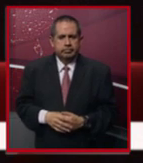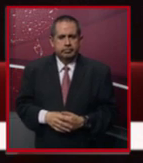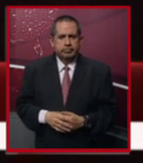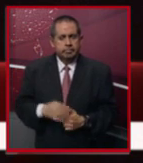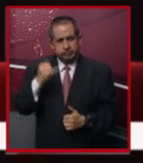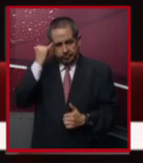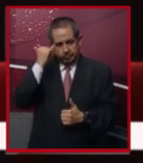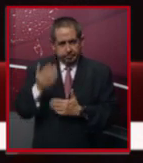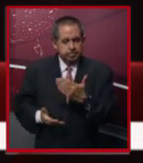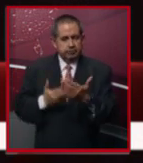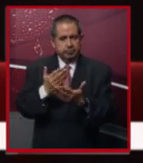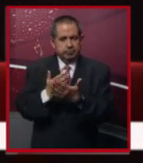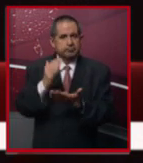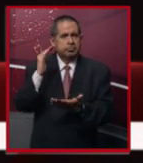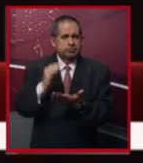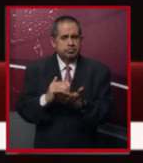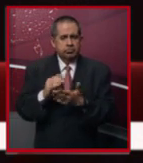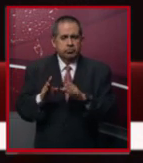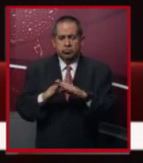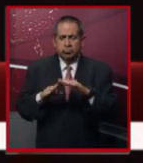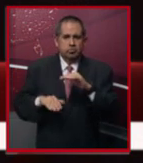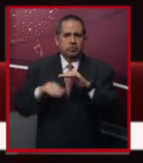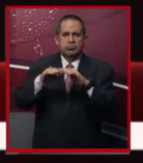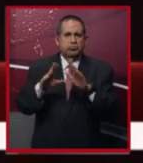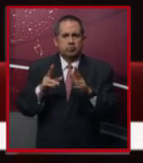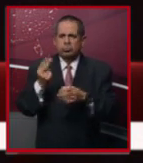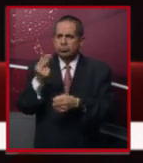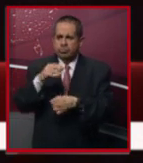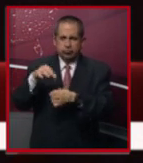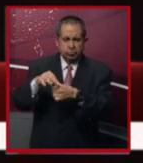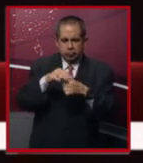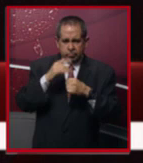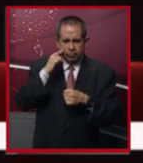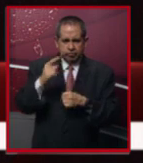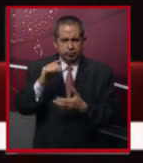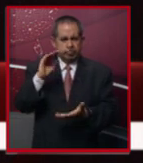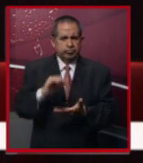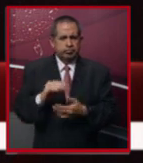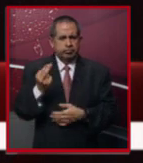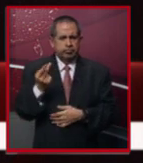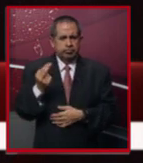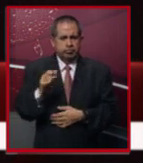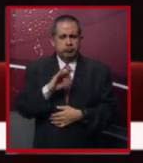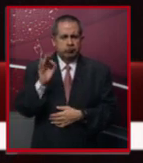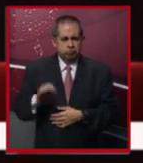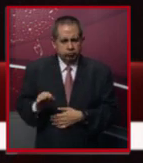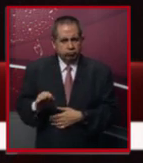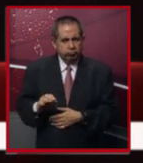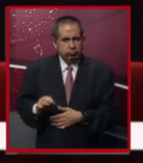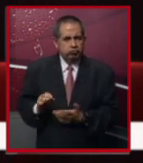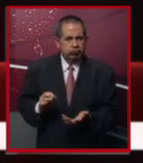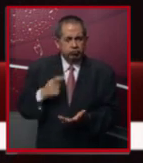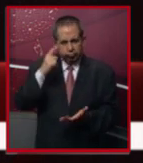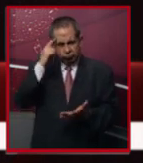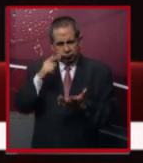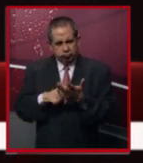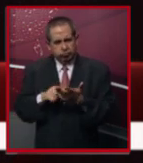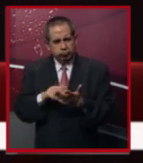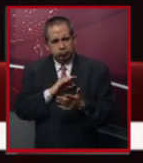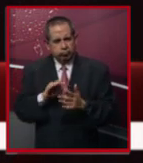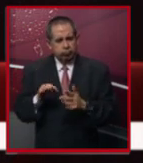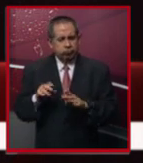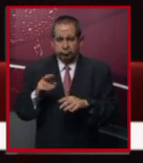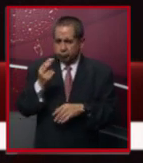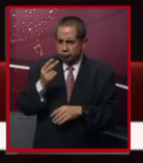Nuestra propuesta es reducir el umbral de votación requerido para colocarlo en 25%. Creemos que alcanzar